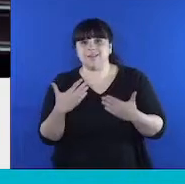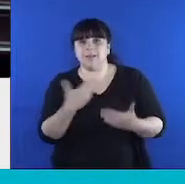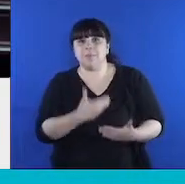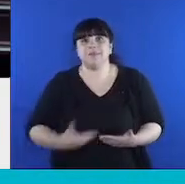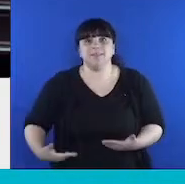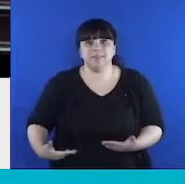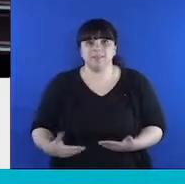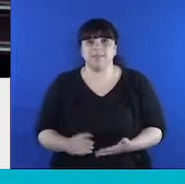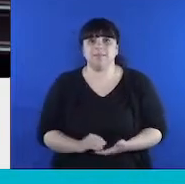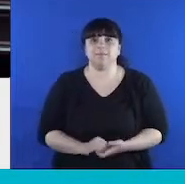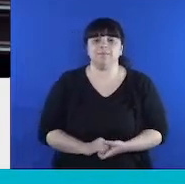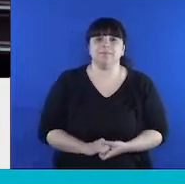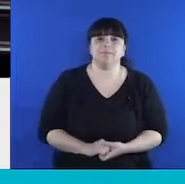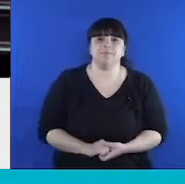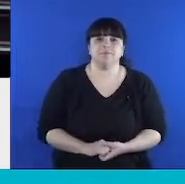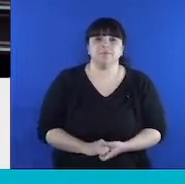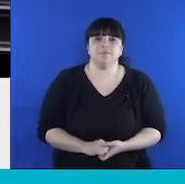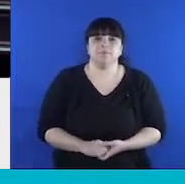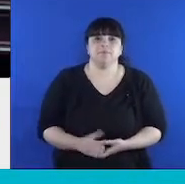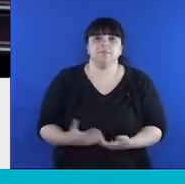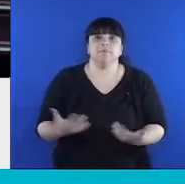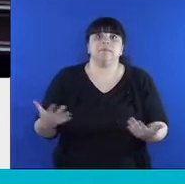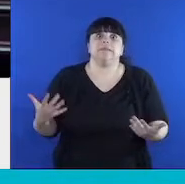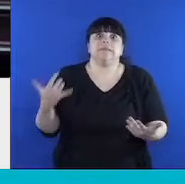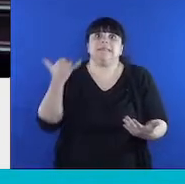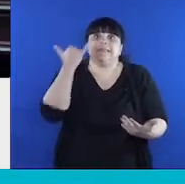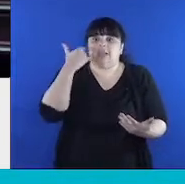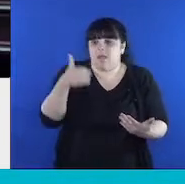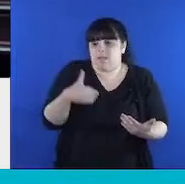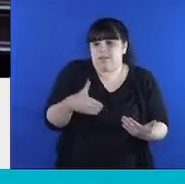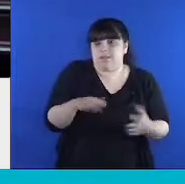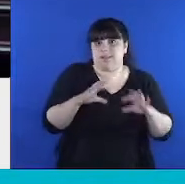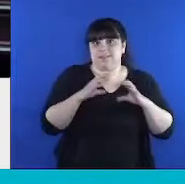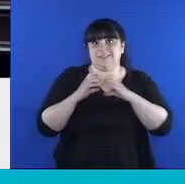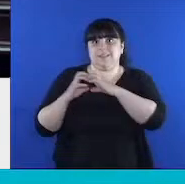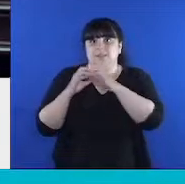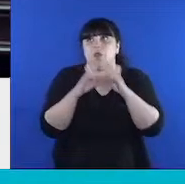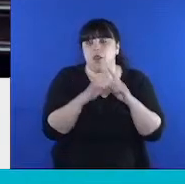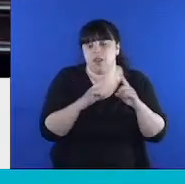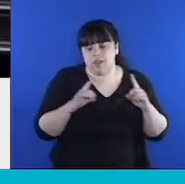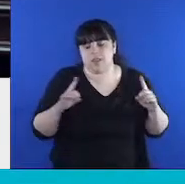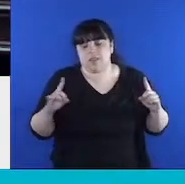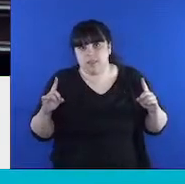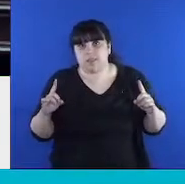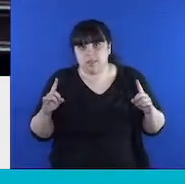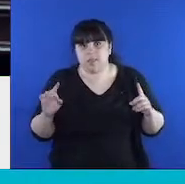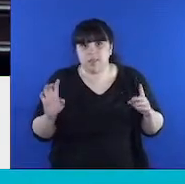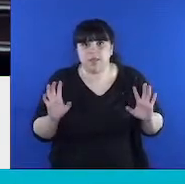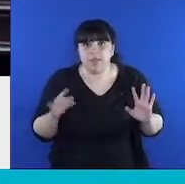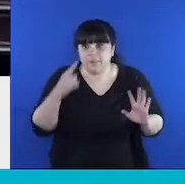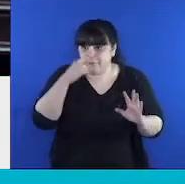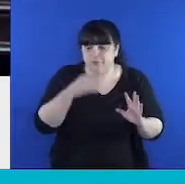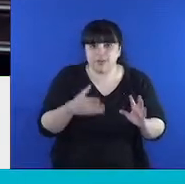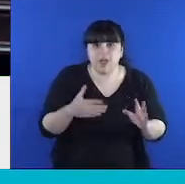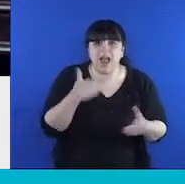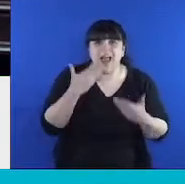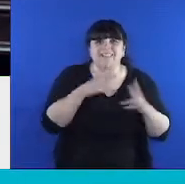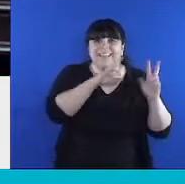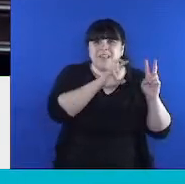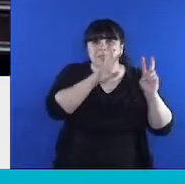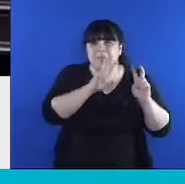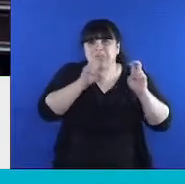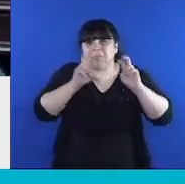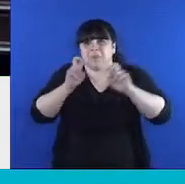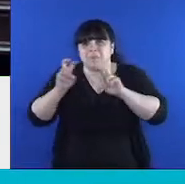Bueno, estamos llegando al final de una sesión larga, donde la verdad que se ha hablado de una amplitud de temas